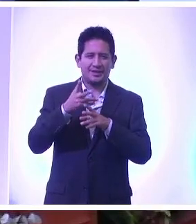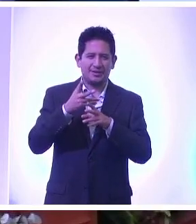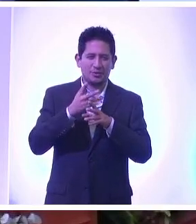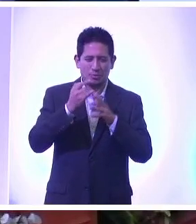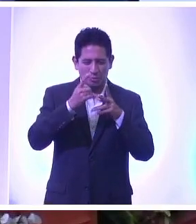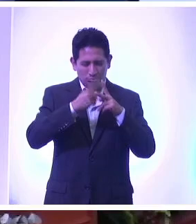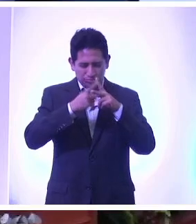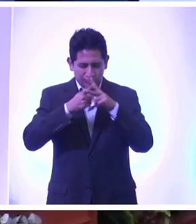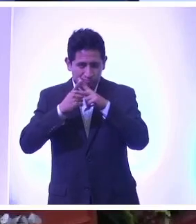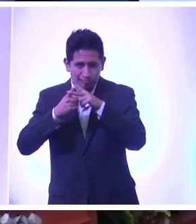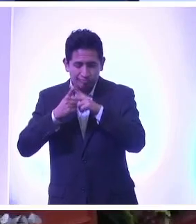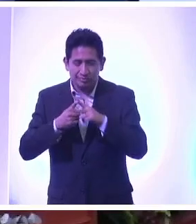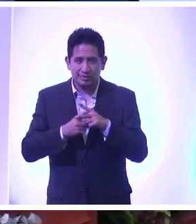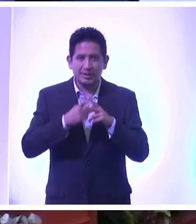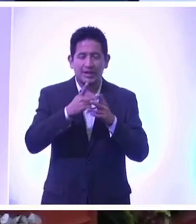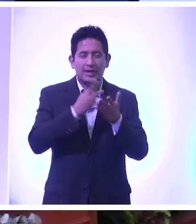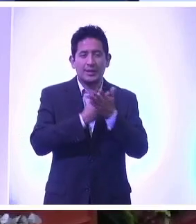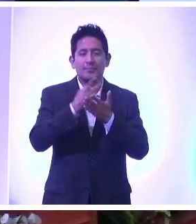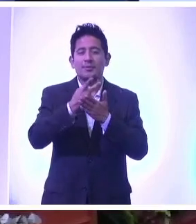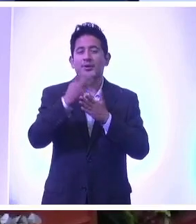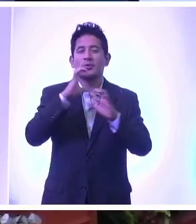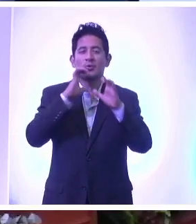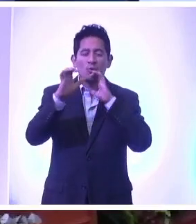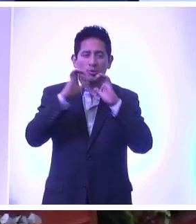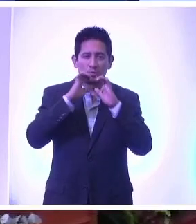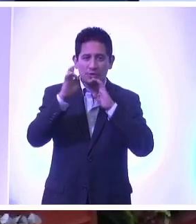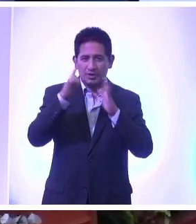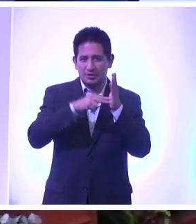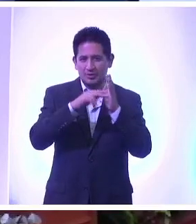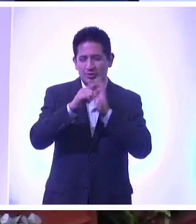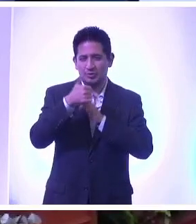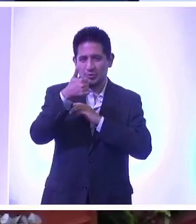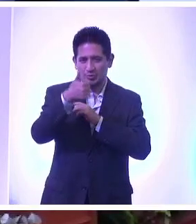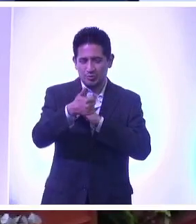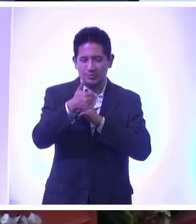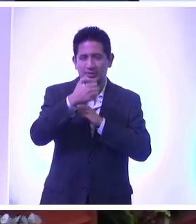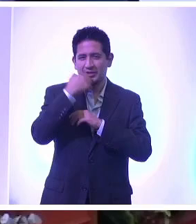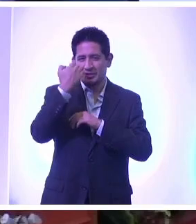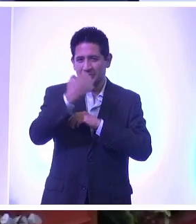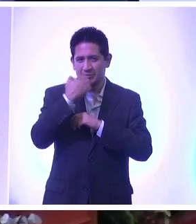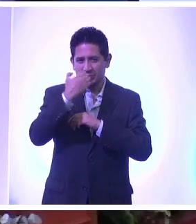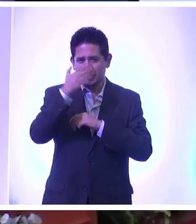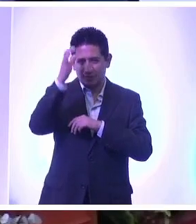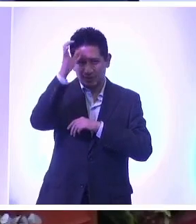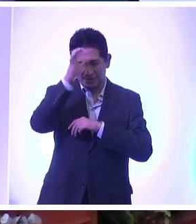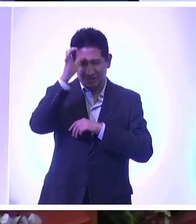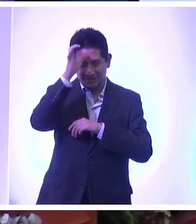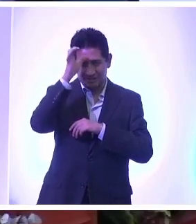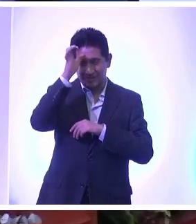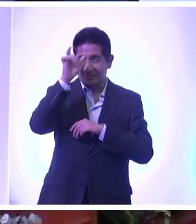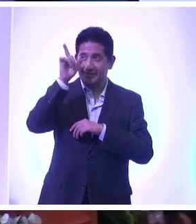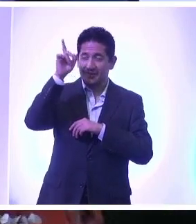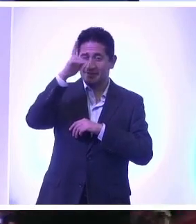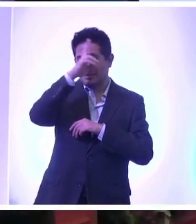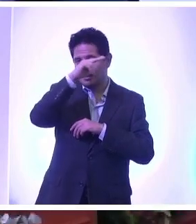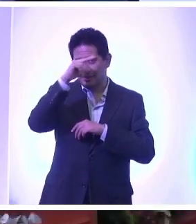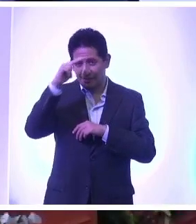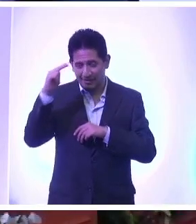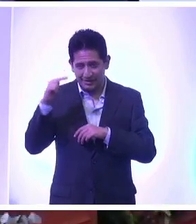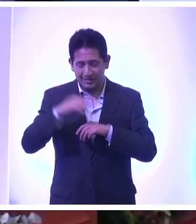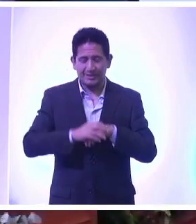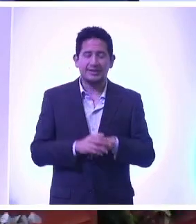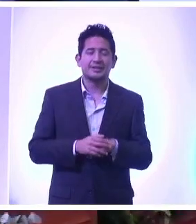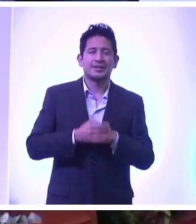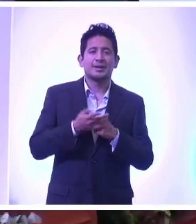Nacional de comunicación 2006 eh de la escuela de ciencias de la comunicación de la Universidad de Nayarit premio de humanidades